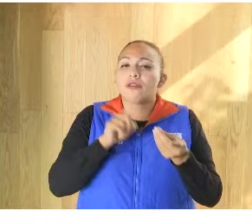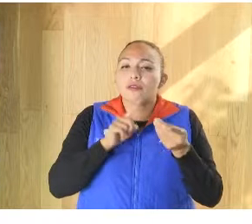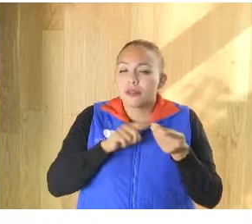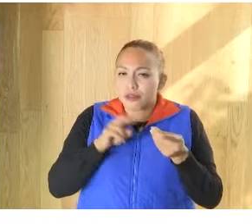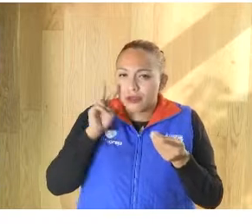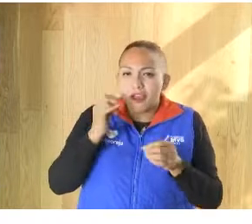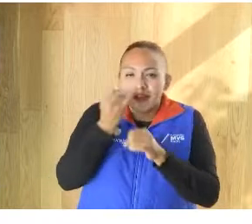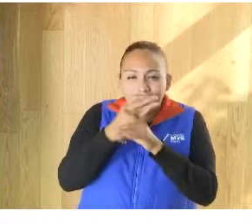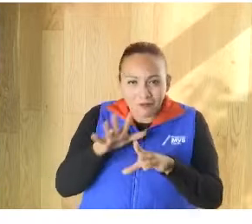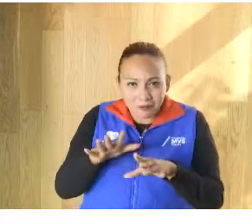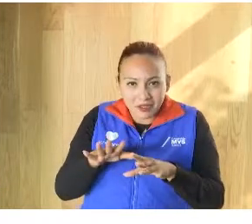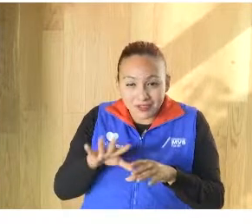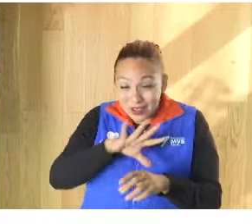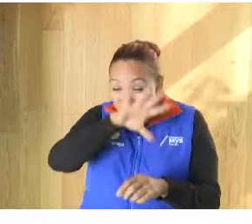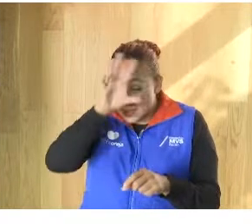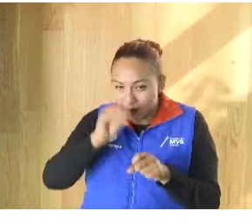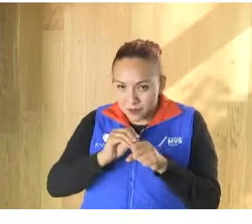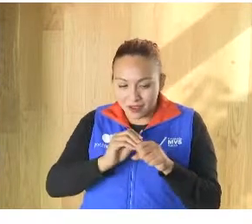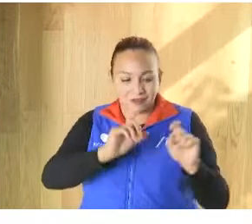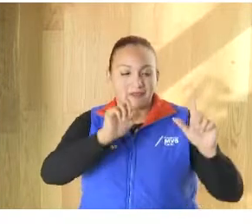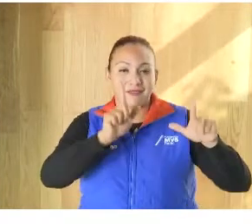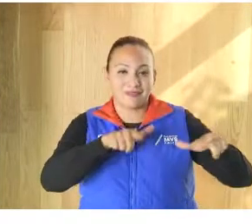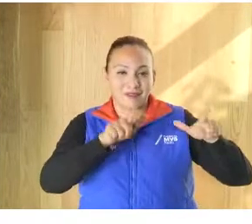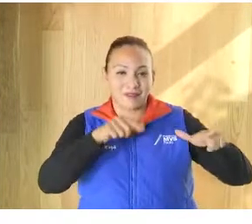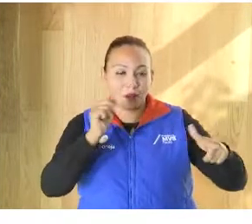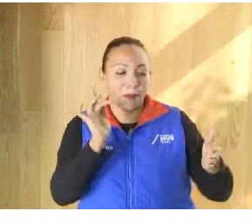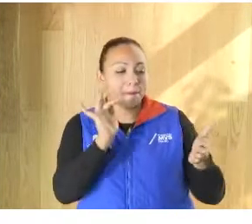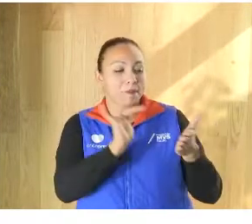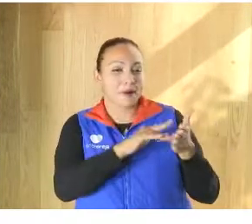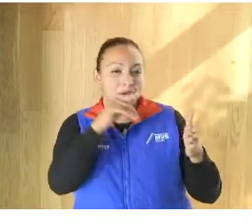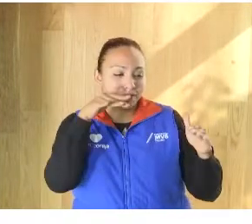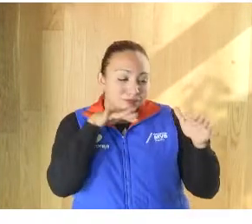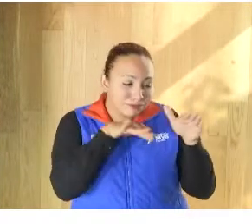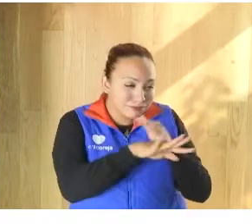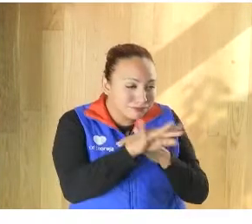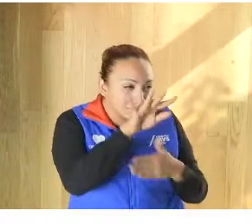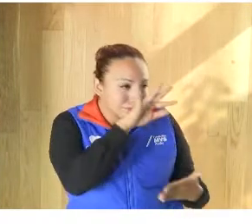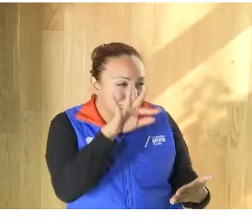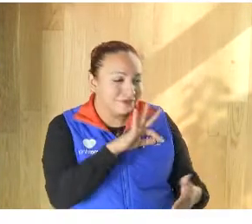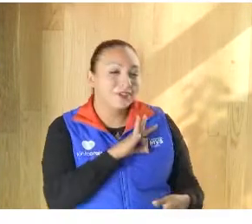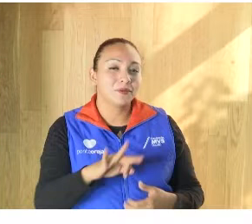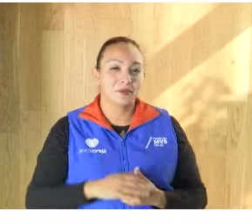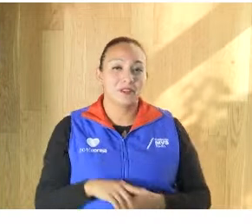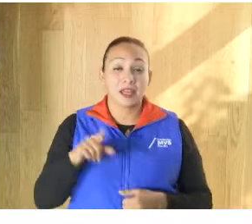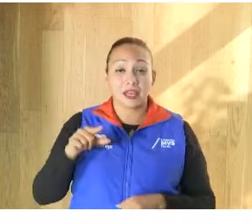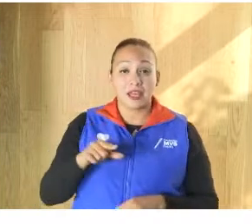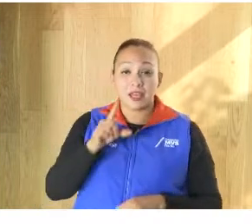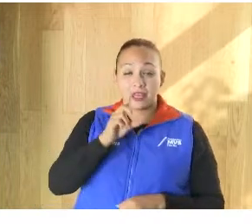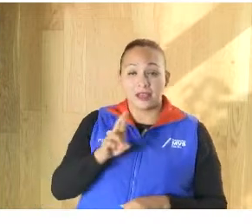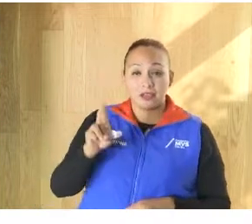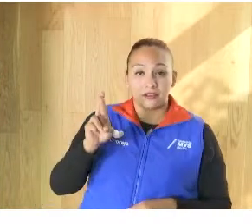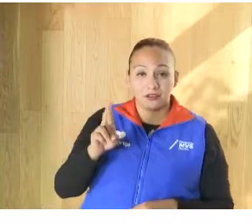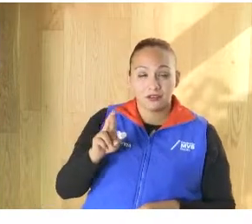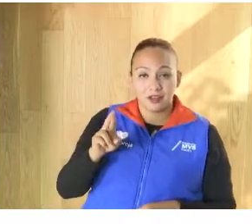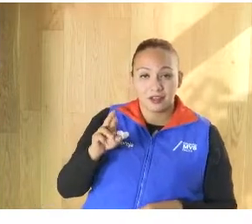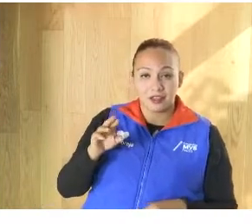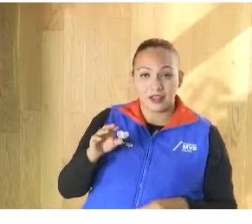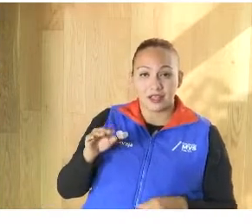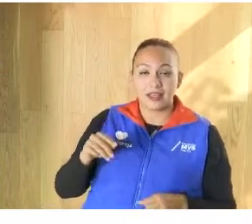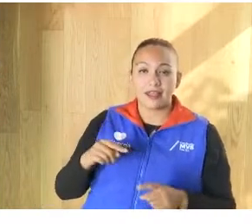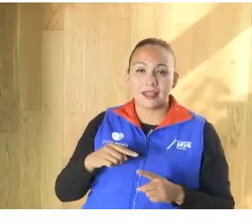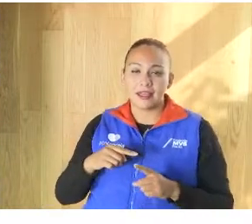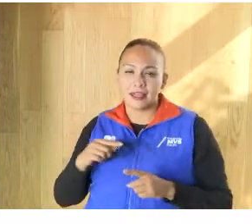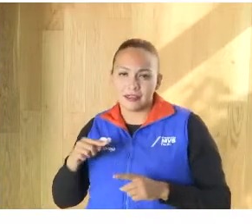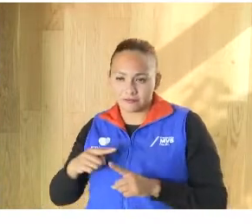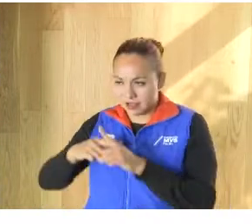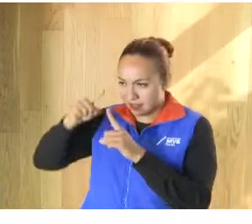contacto en nuestra plataforma. Exacto. Ella es doctora en contaminación ambiental, licenciada en